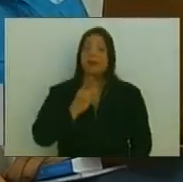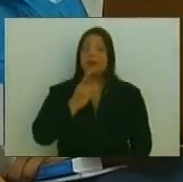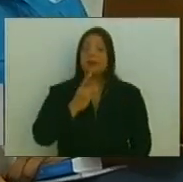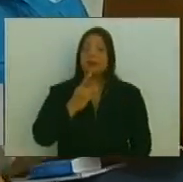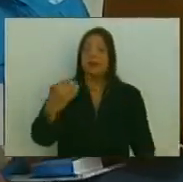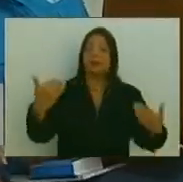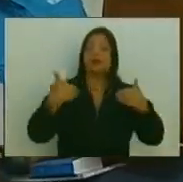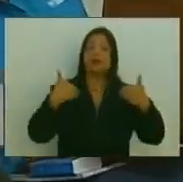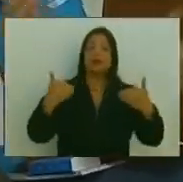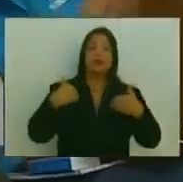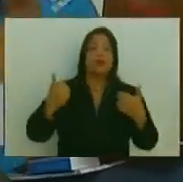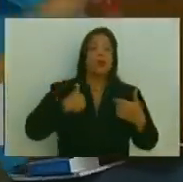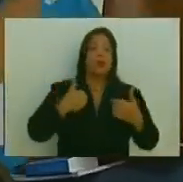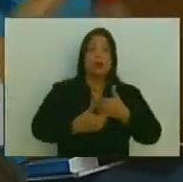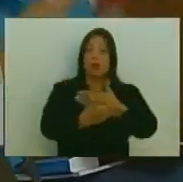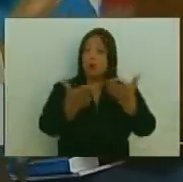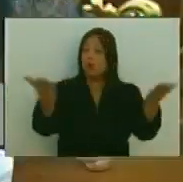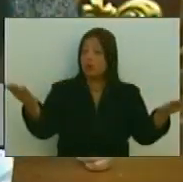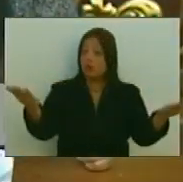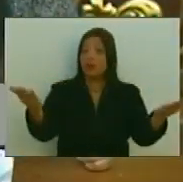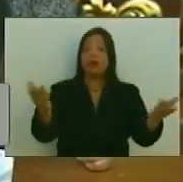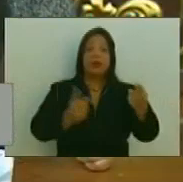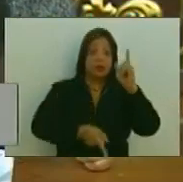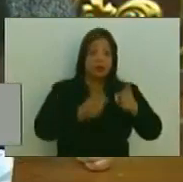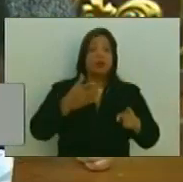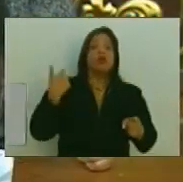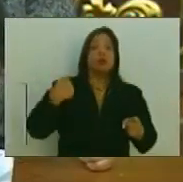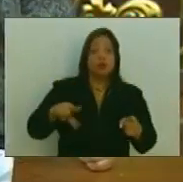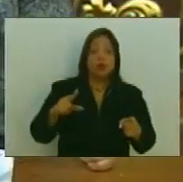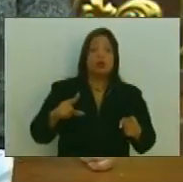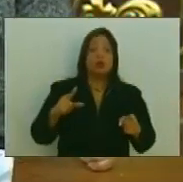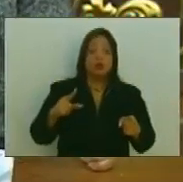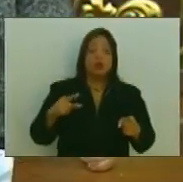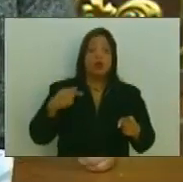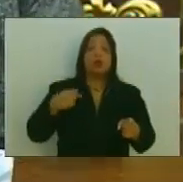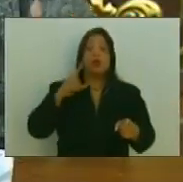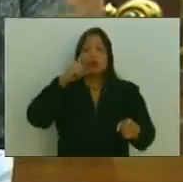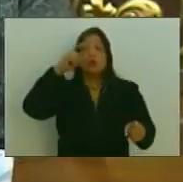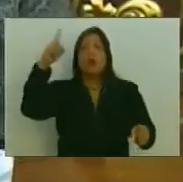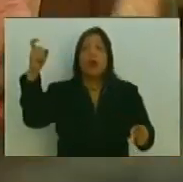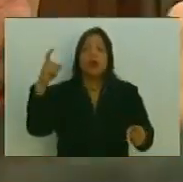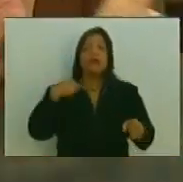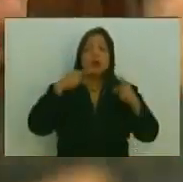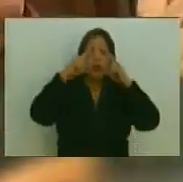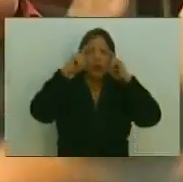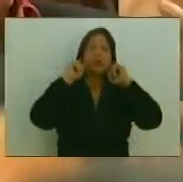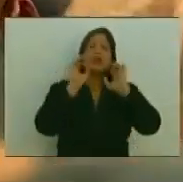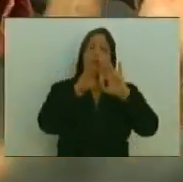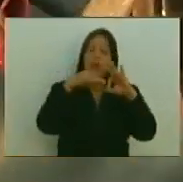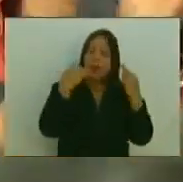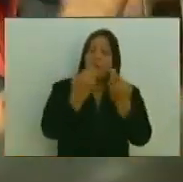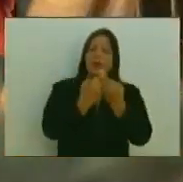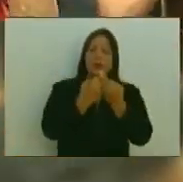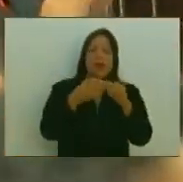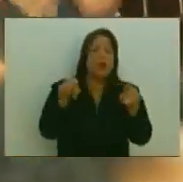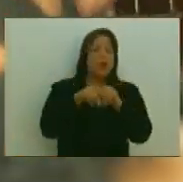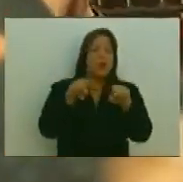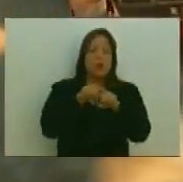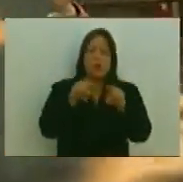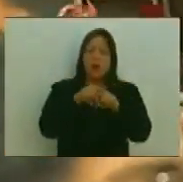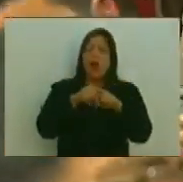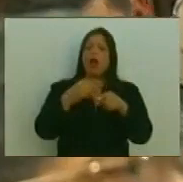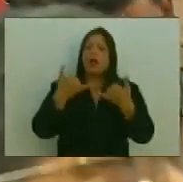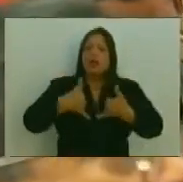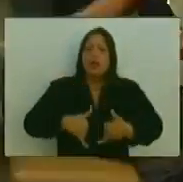como cualquiera de ustedes, nosotros también tenemos el sueño de tener una familia, el reto, el